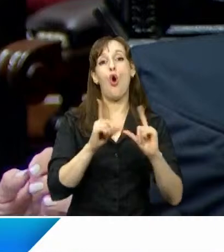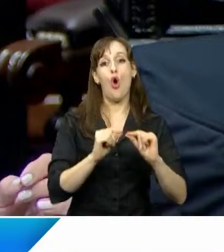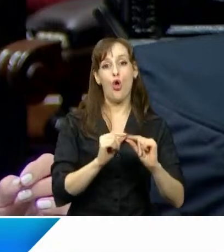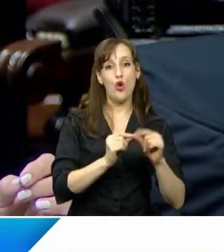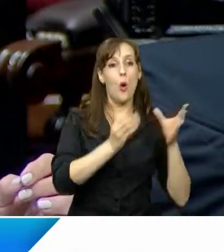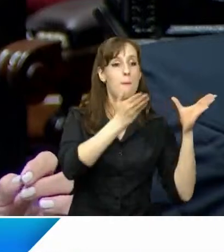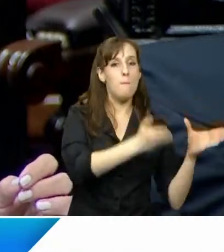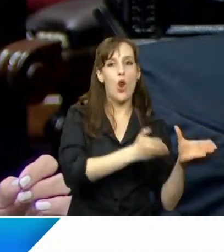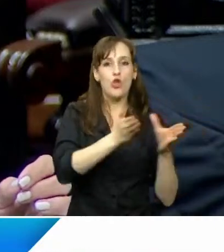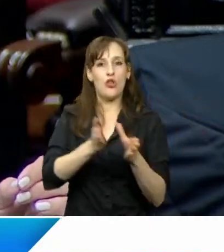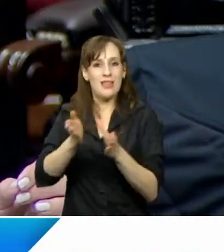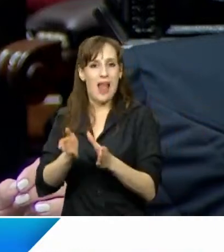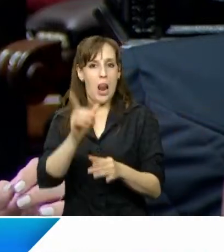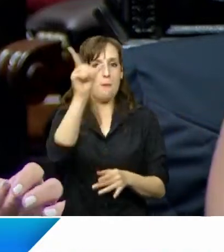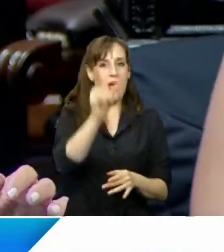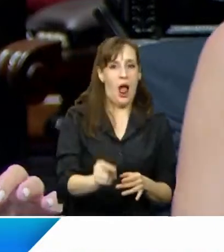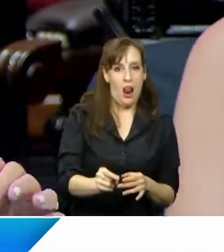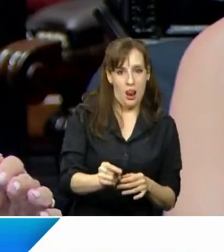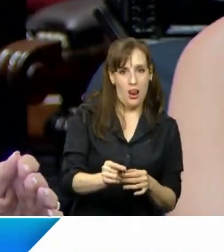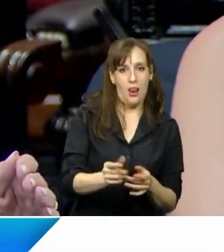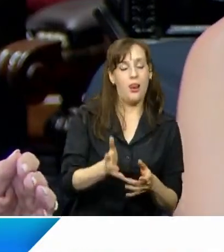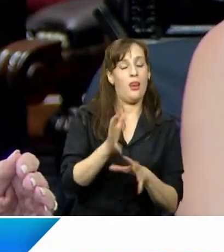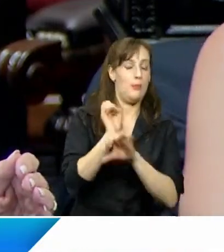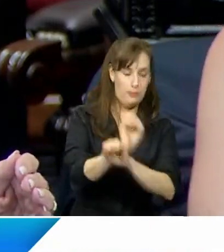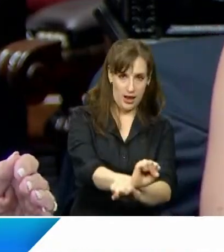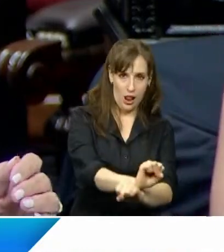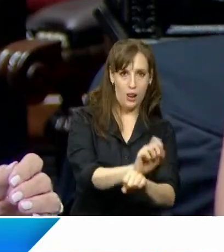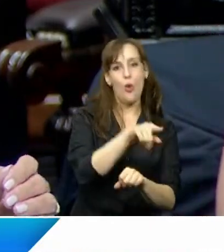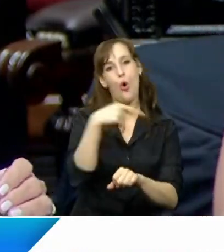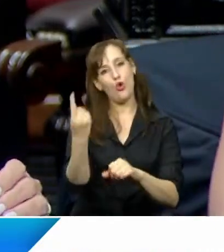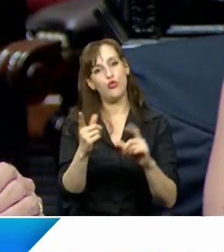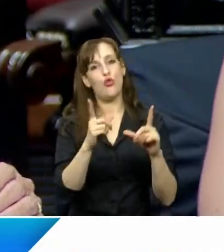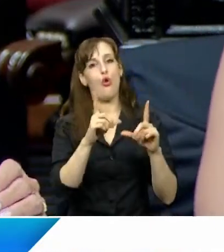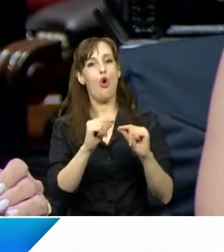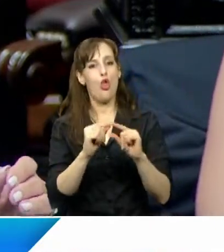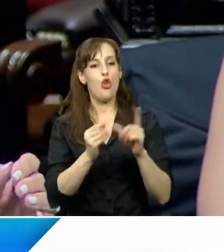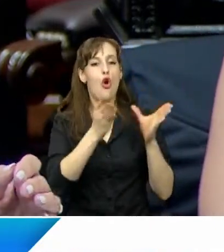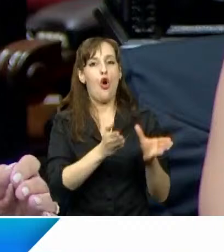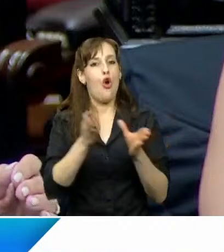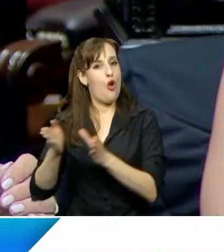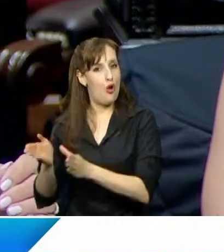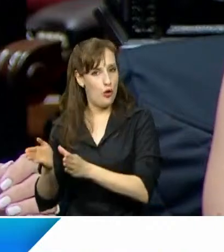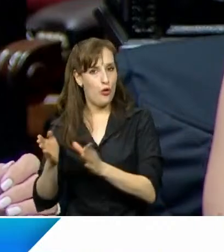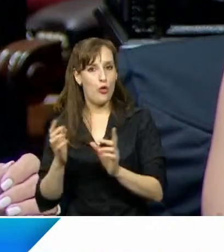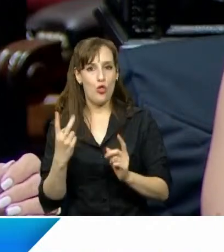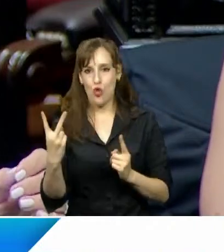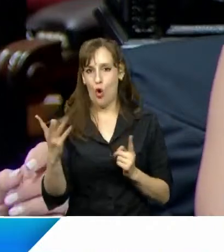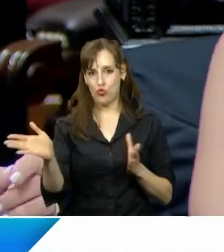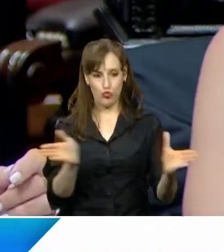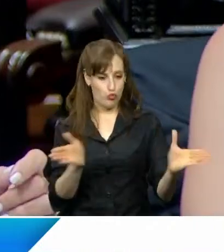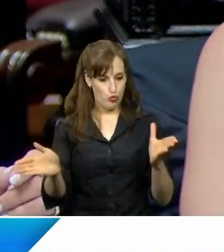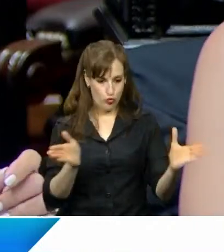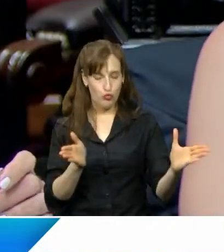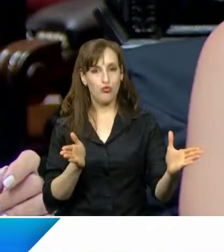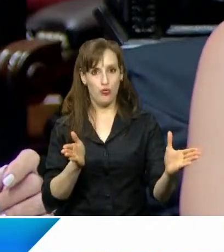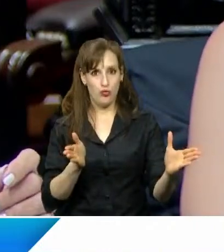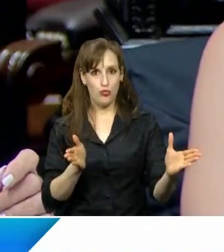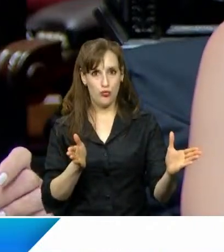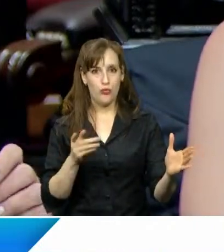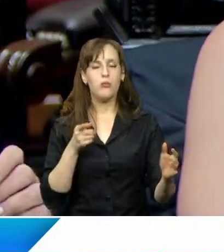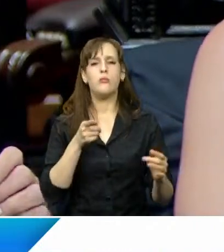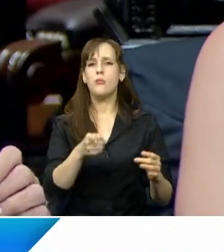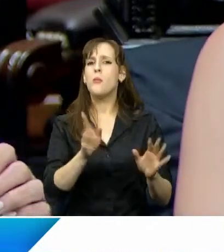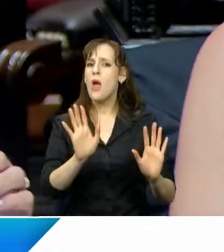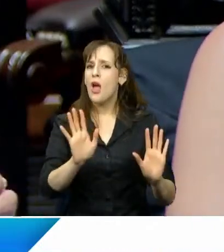Código Procesal Federal. No toca la Constitución y no anula el legítimo proceso o la defensa